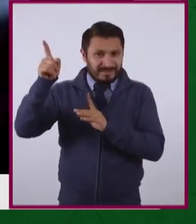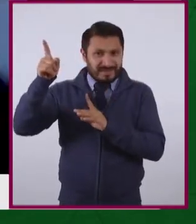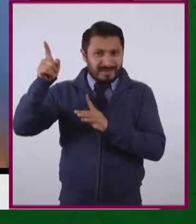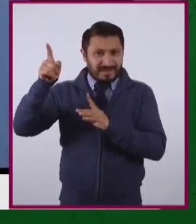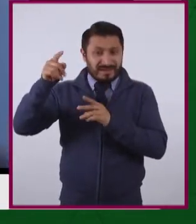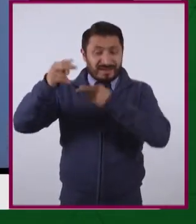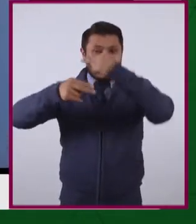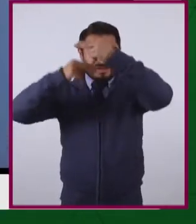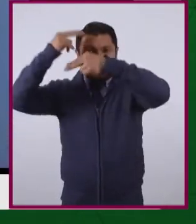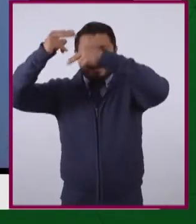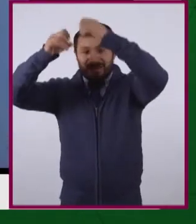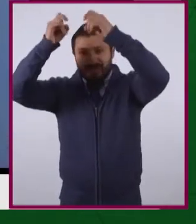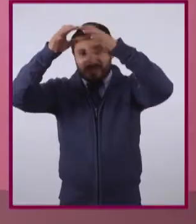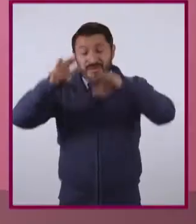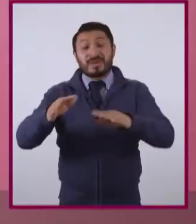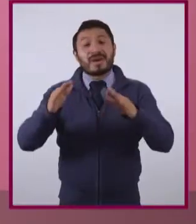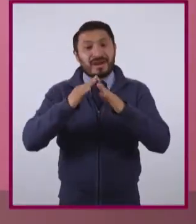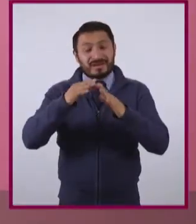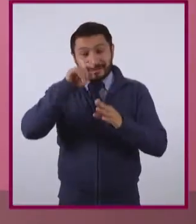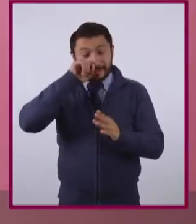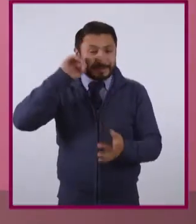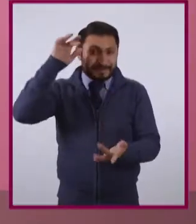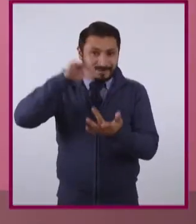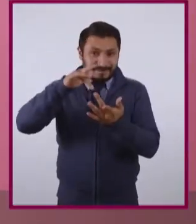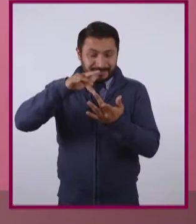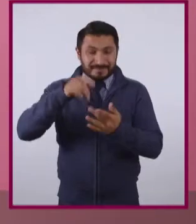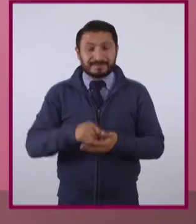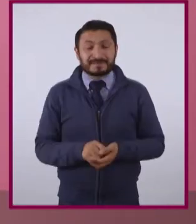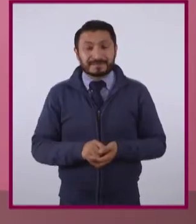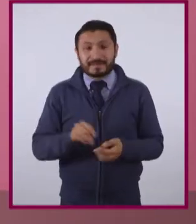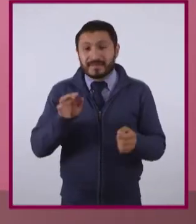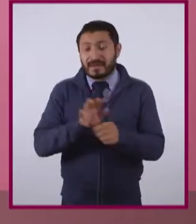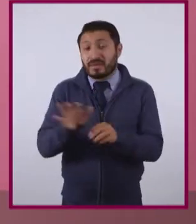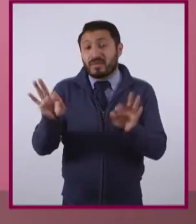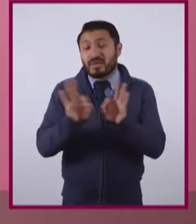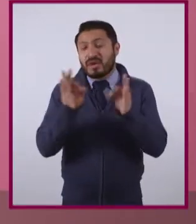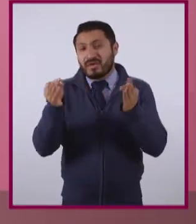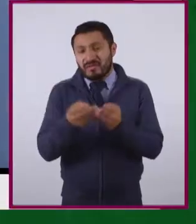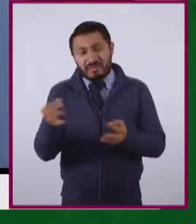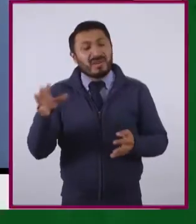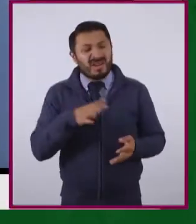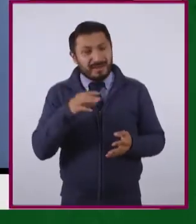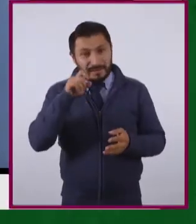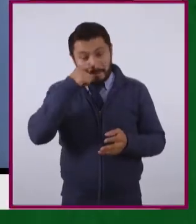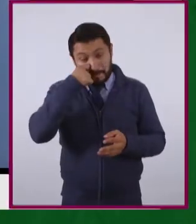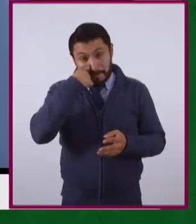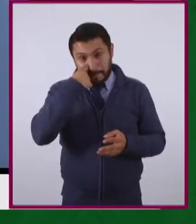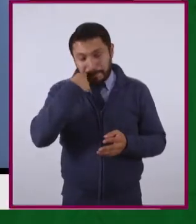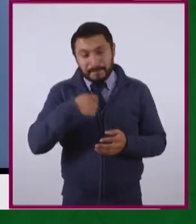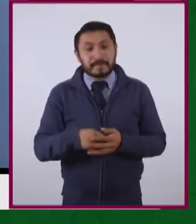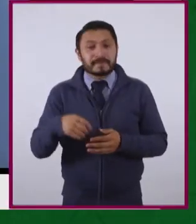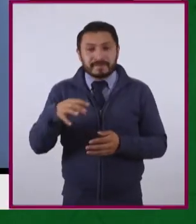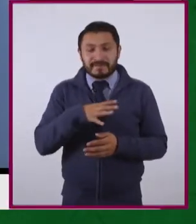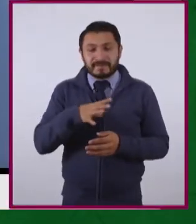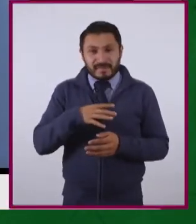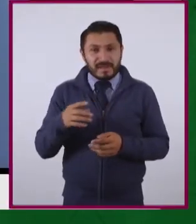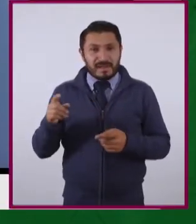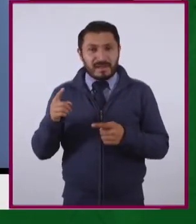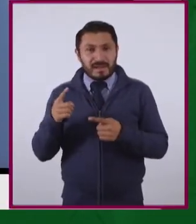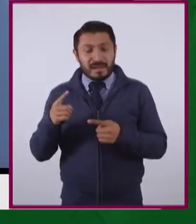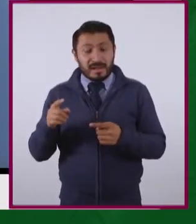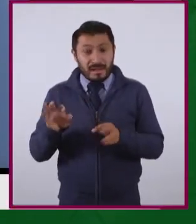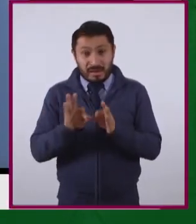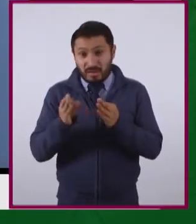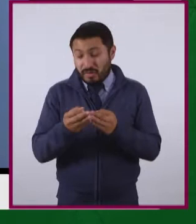la nube a tu casa. ¿Qué tipos de sistema de captación de lluvia existen? Existen sistemas de captación de lluvia a